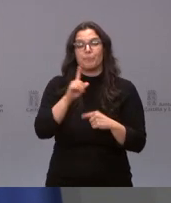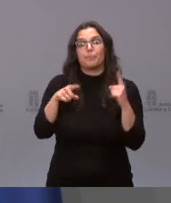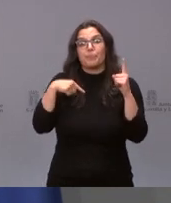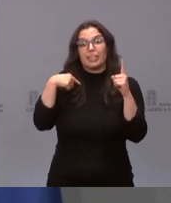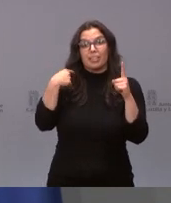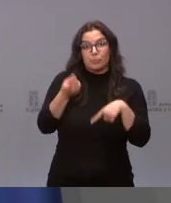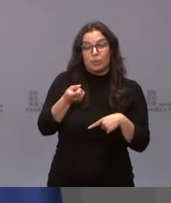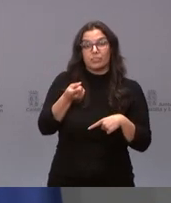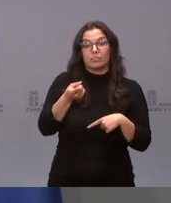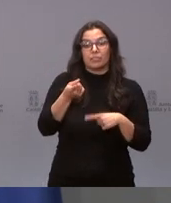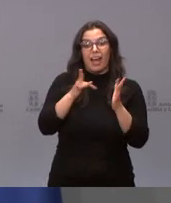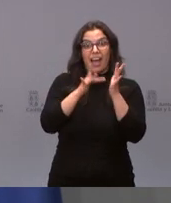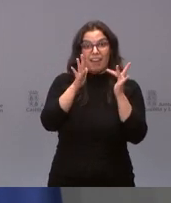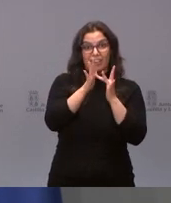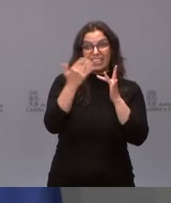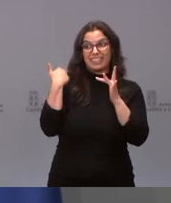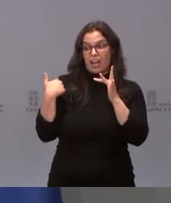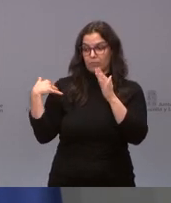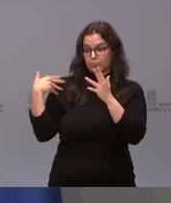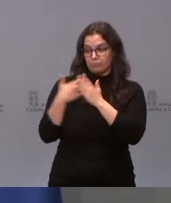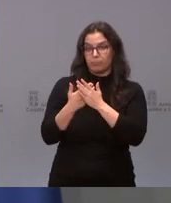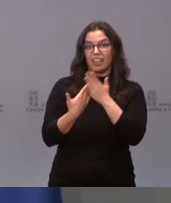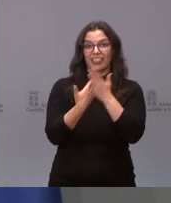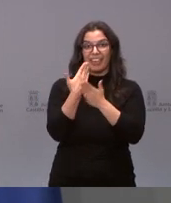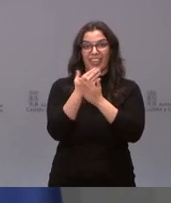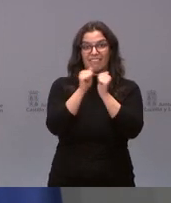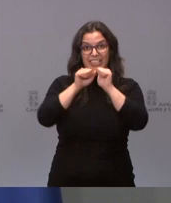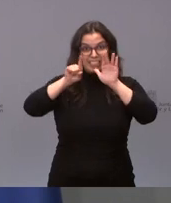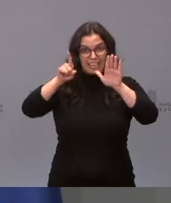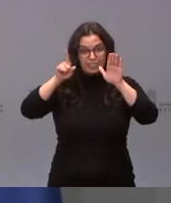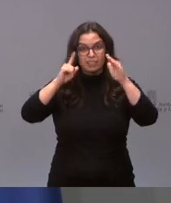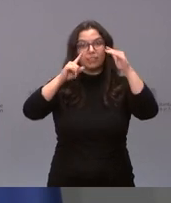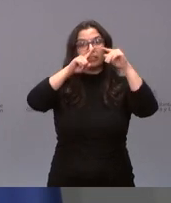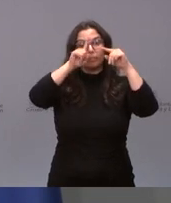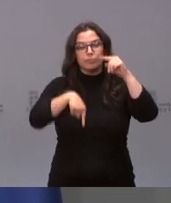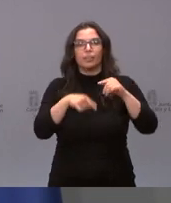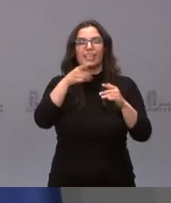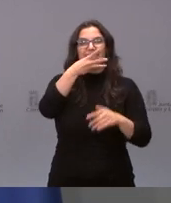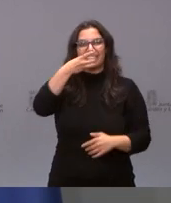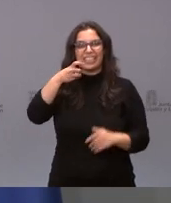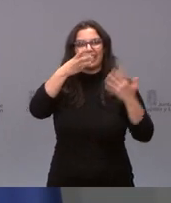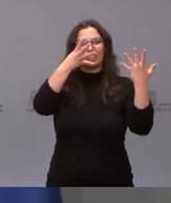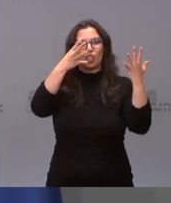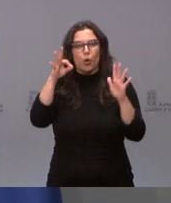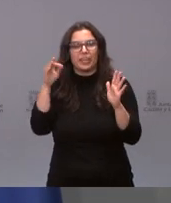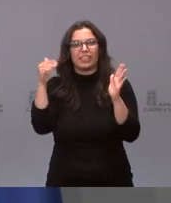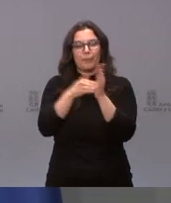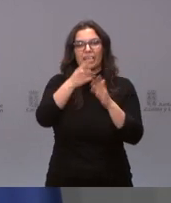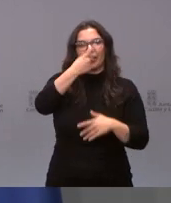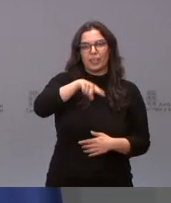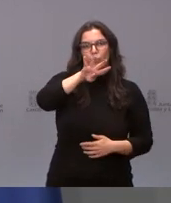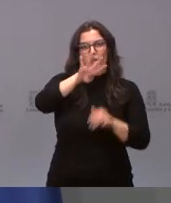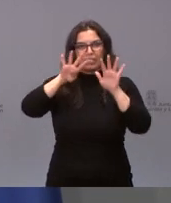26 días que llevamos en este mes hemos administrado un total de 390 mil 149